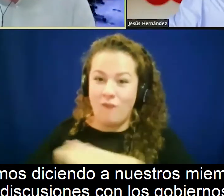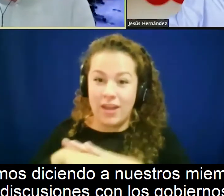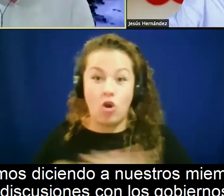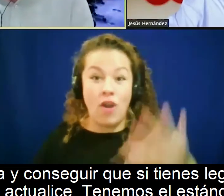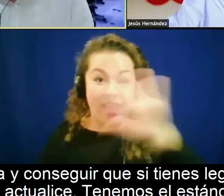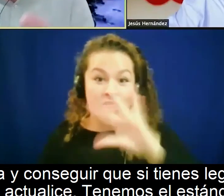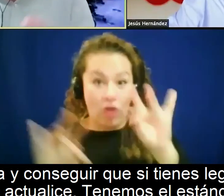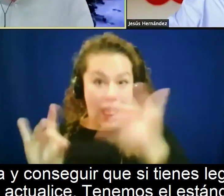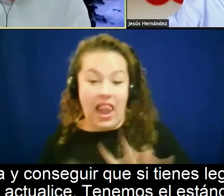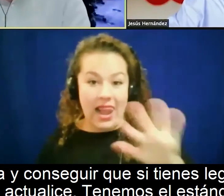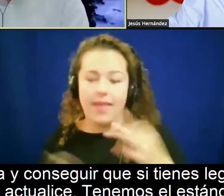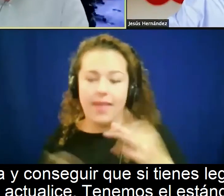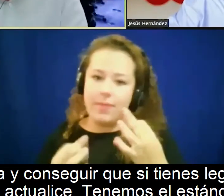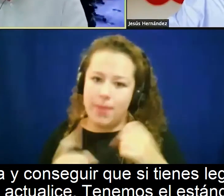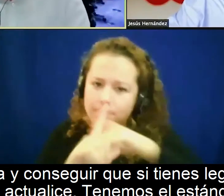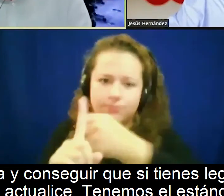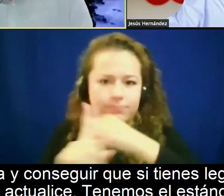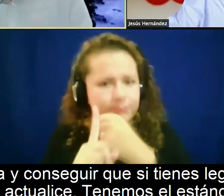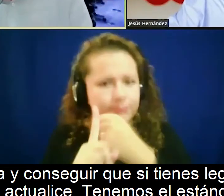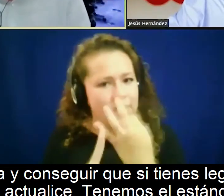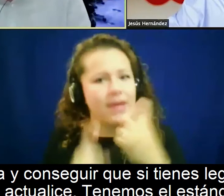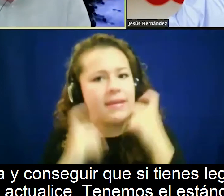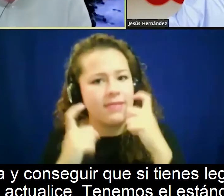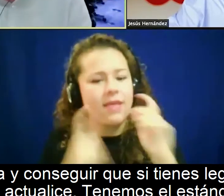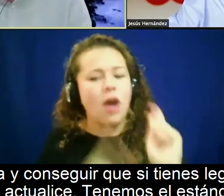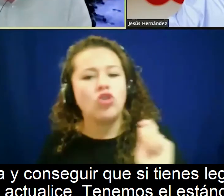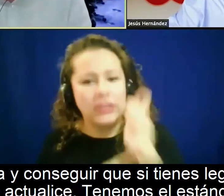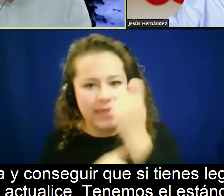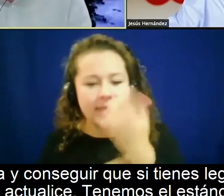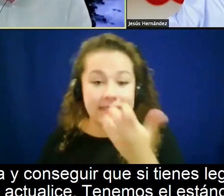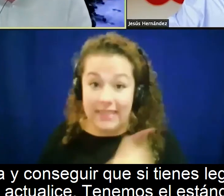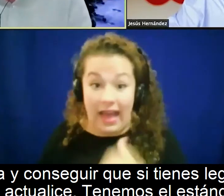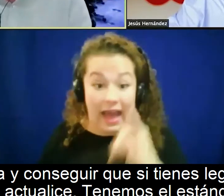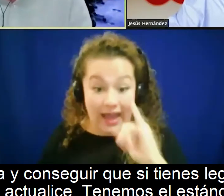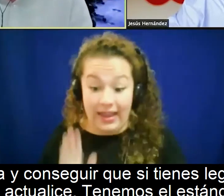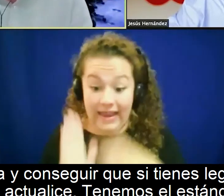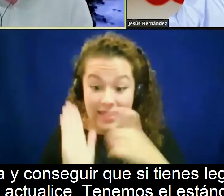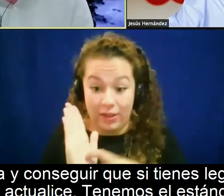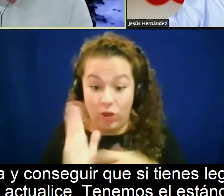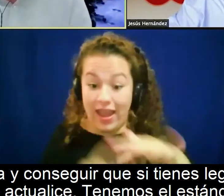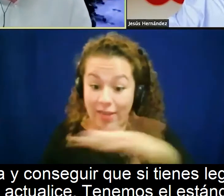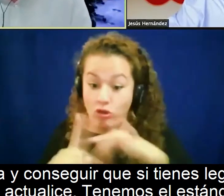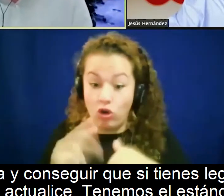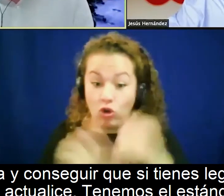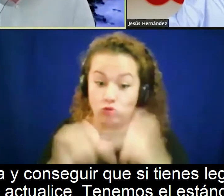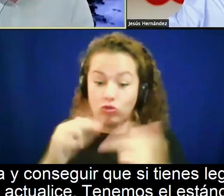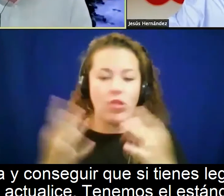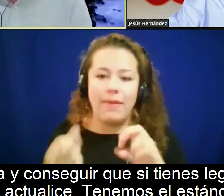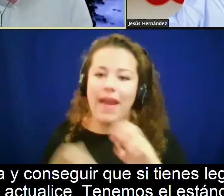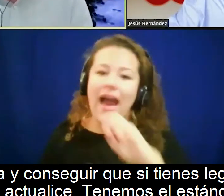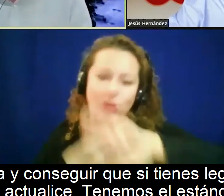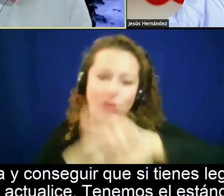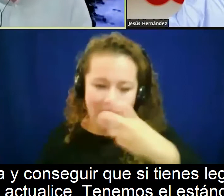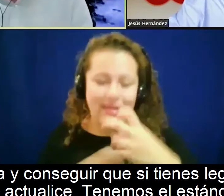de hay que dar caña y hay que conseguir que si tienes ya legislación del entorno construido, pues se actualice. Tenemos el estándar,